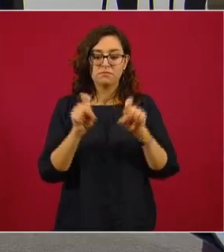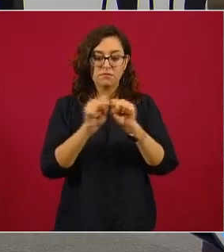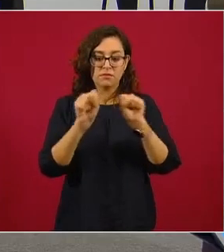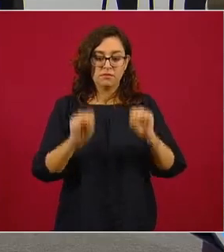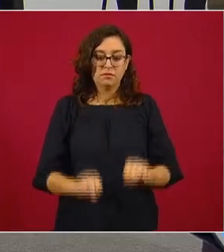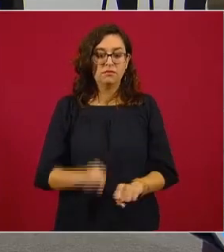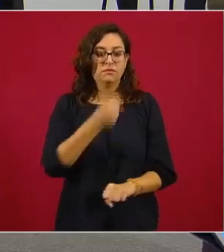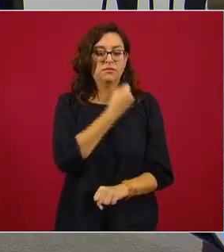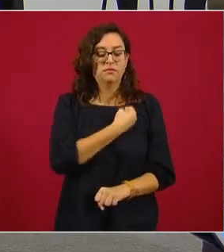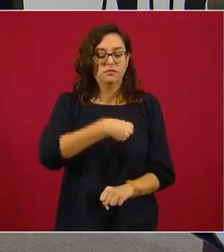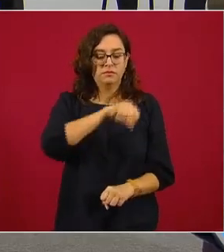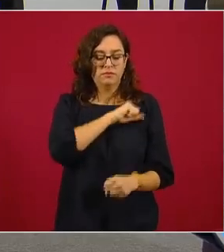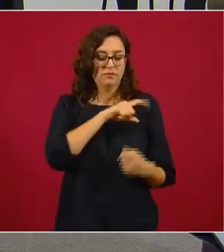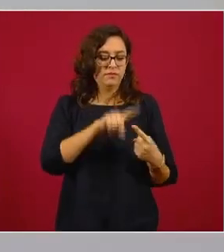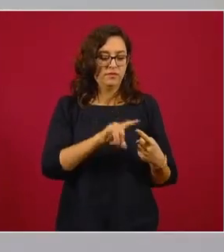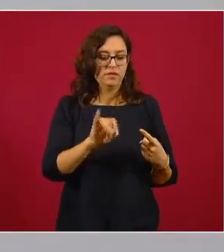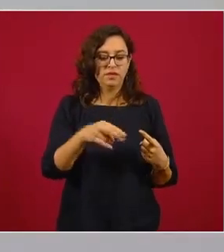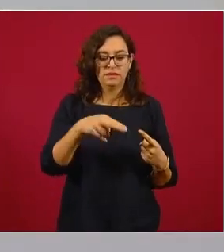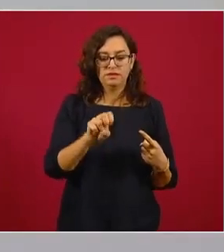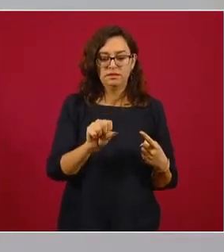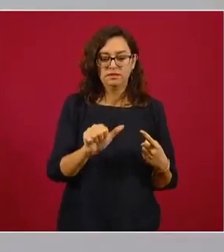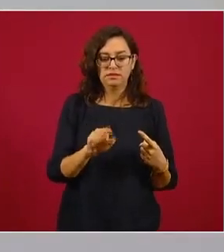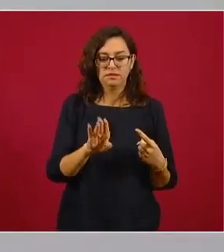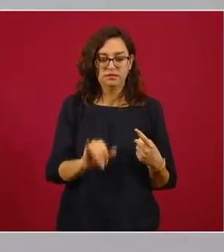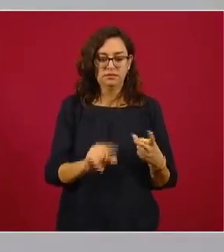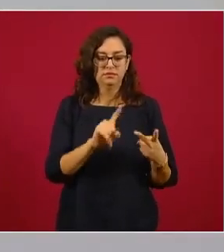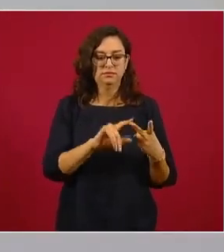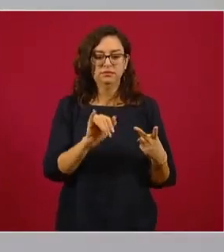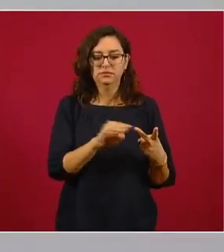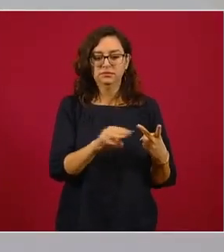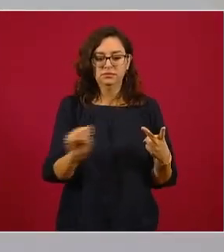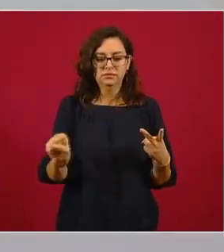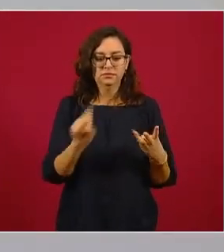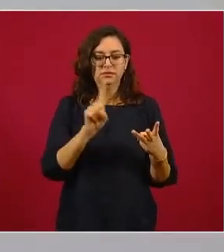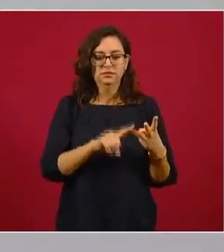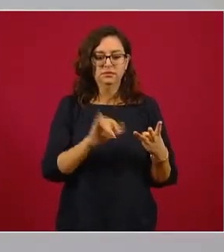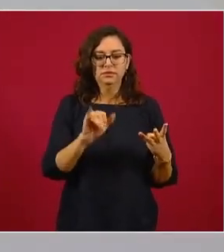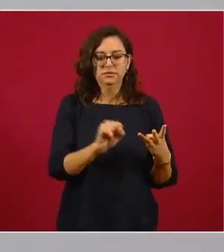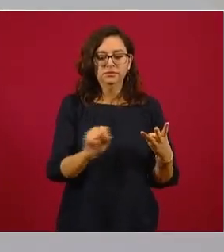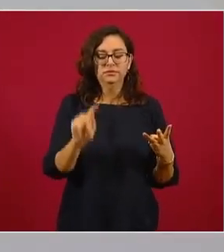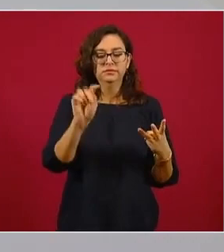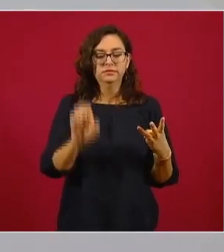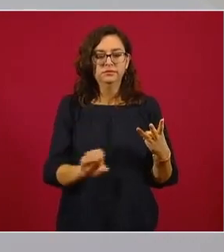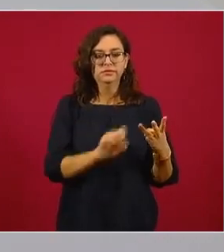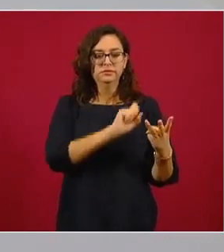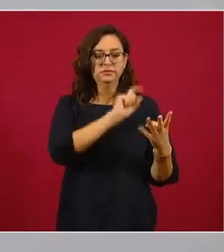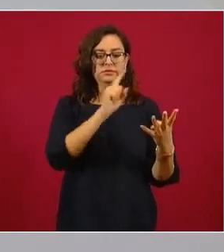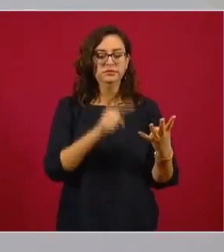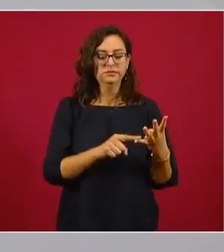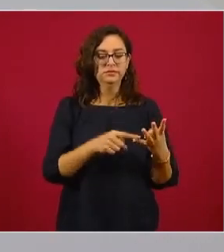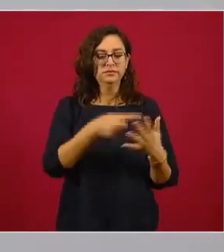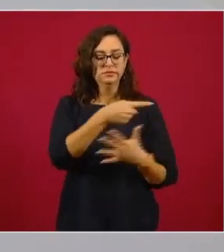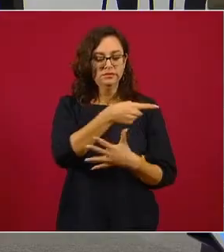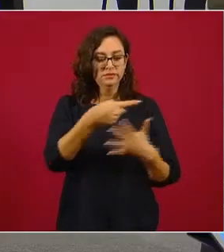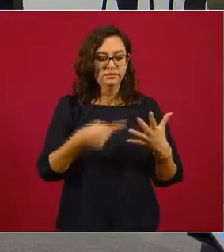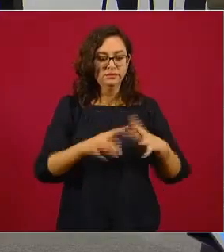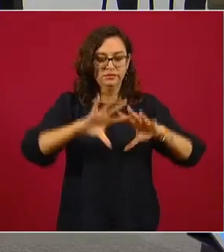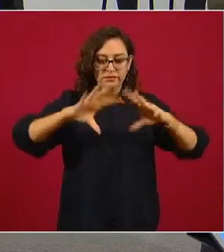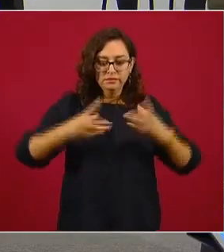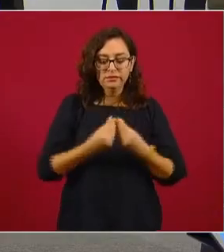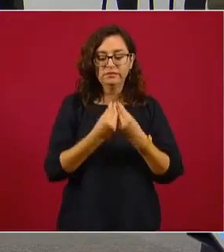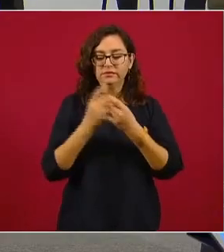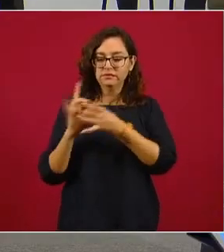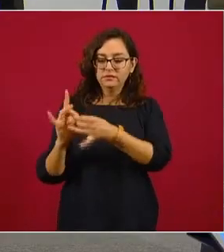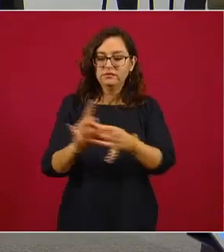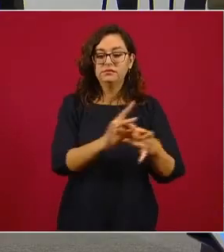lo que es el INSABI, el Seguro, el ISSSTE, ha resultado de mucho